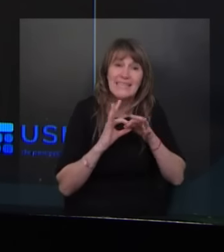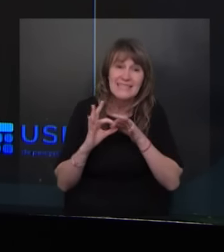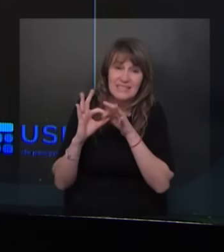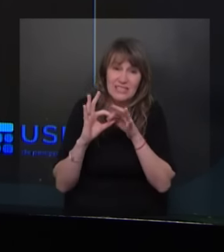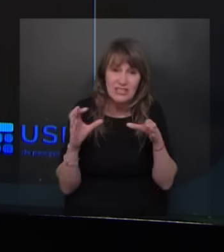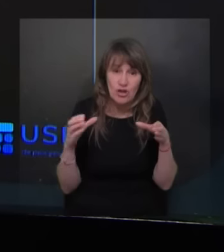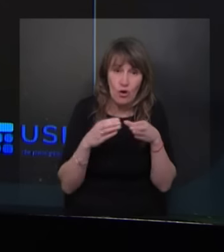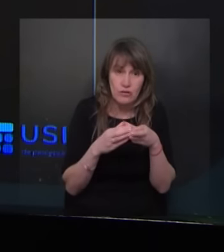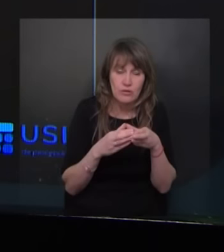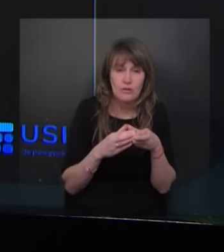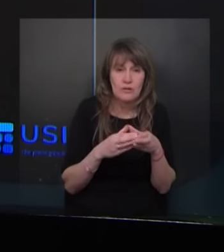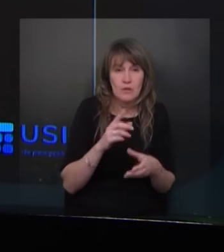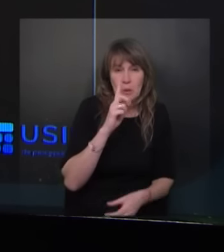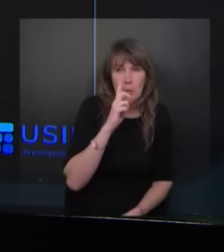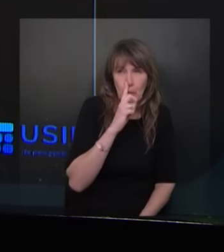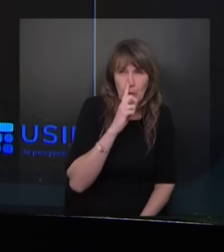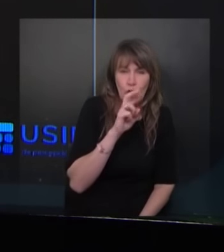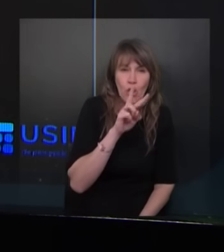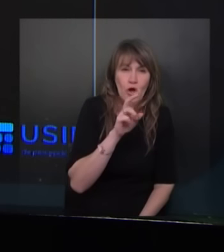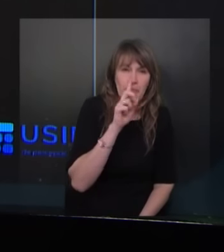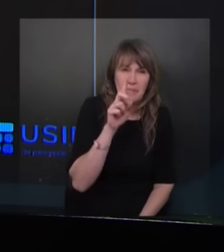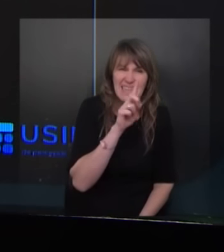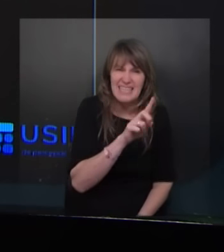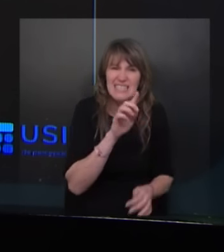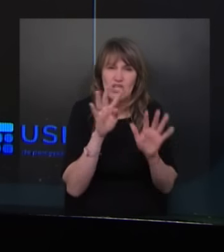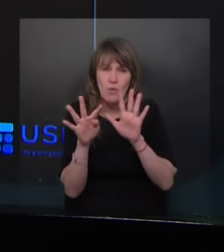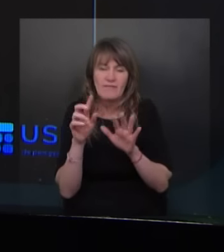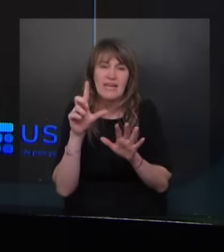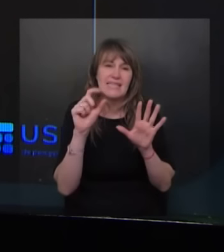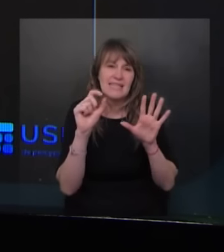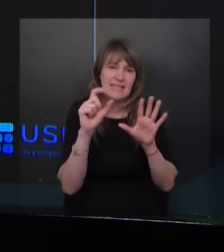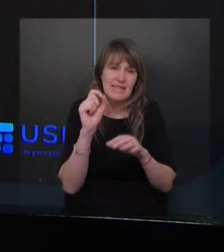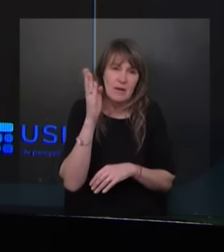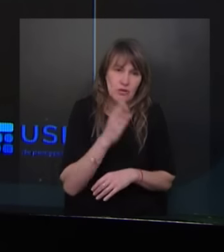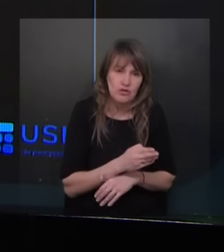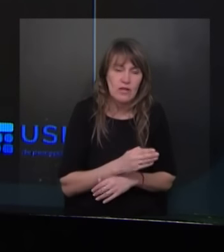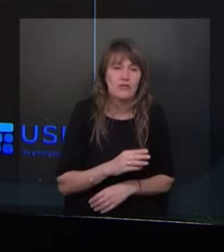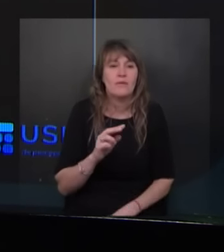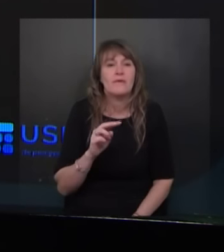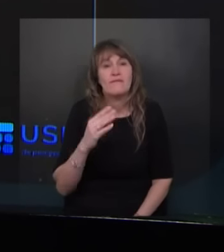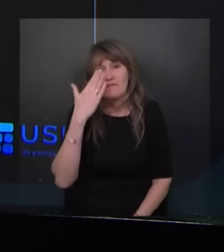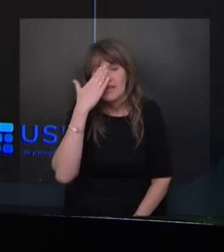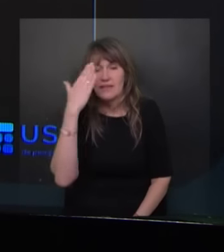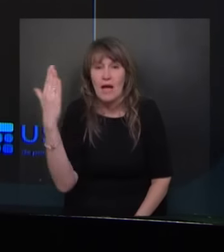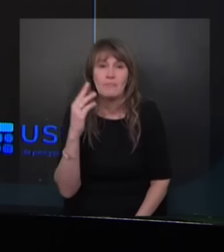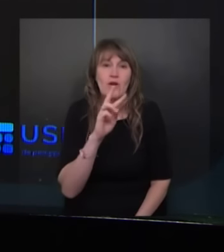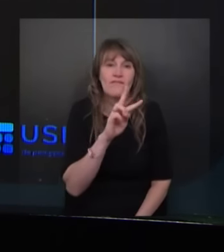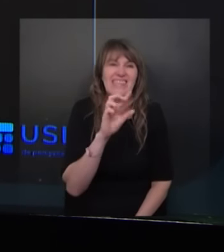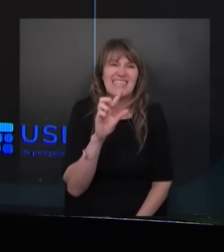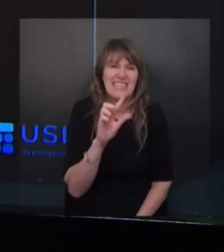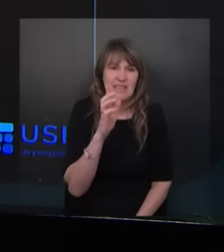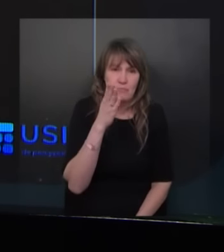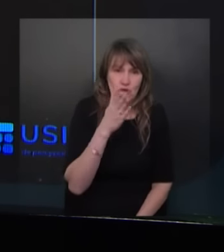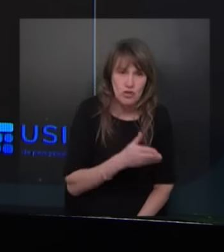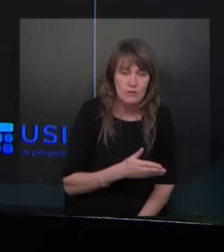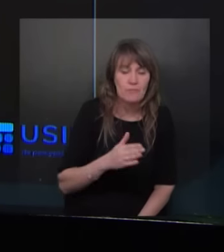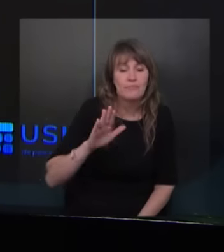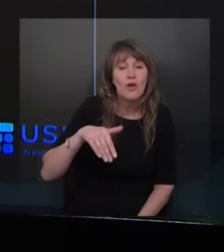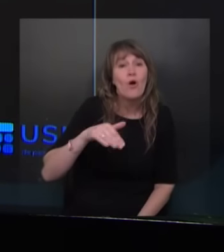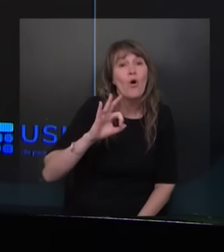19 tenía más de un 70 por el frente amplio un 27 ya en octubre la suma de todos esos